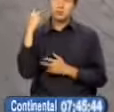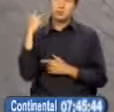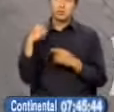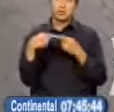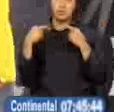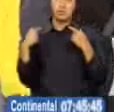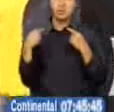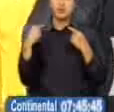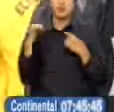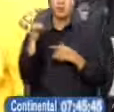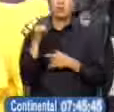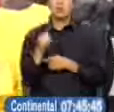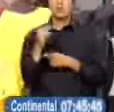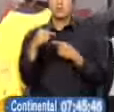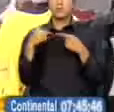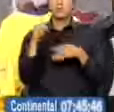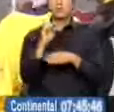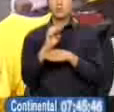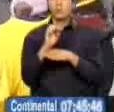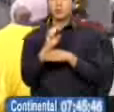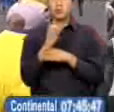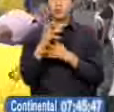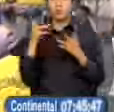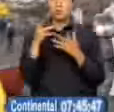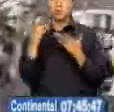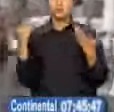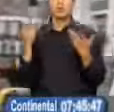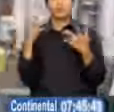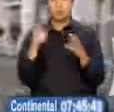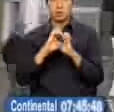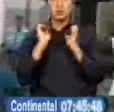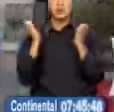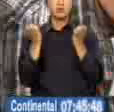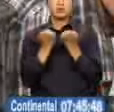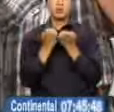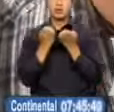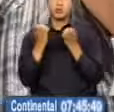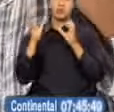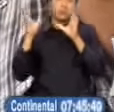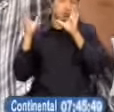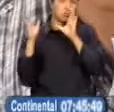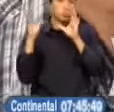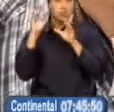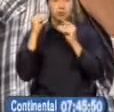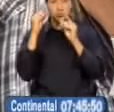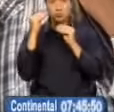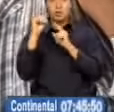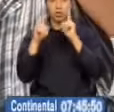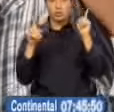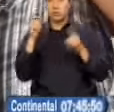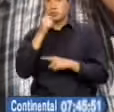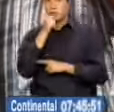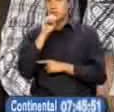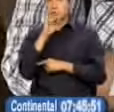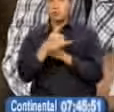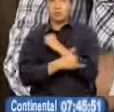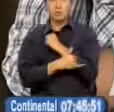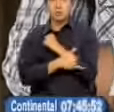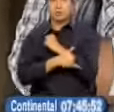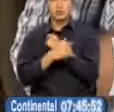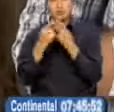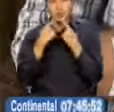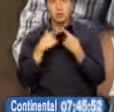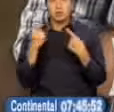partido que jugará este jueves contra ecuador en el estadio olímpico atahualpa son altas así lo expresan algunos periodistas de ese país suramericano